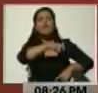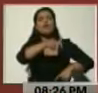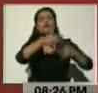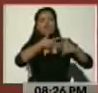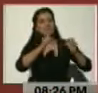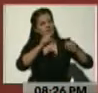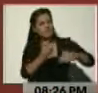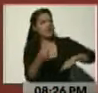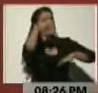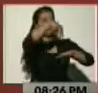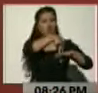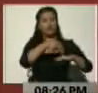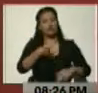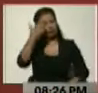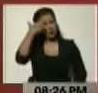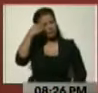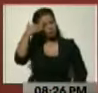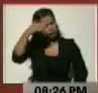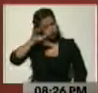Algún día.